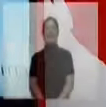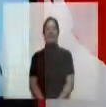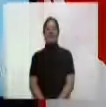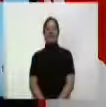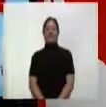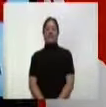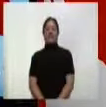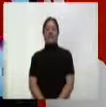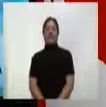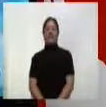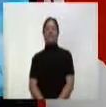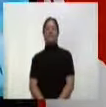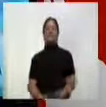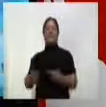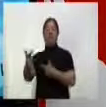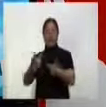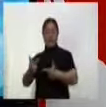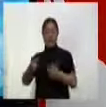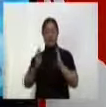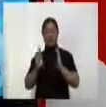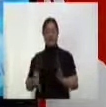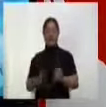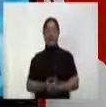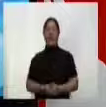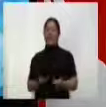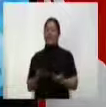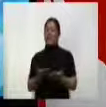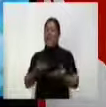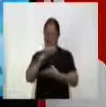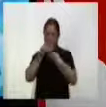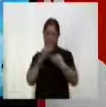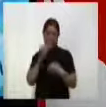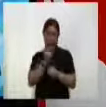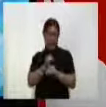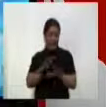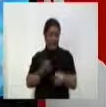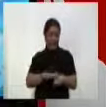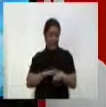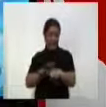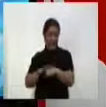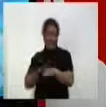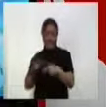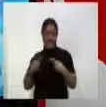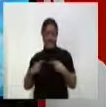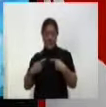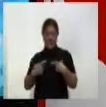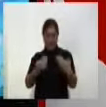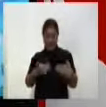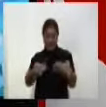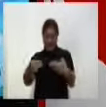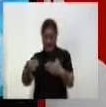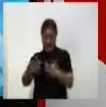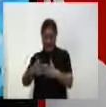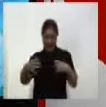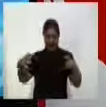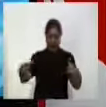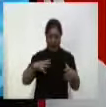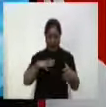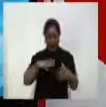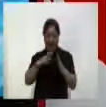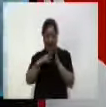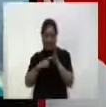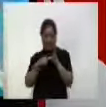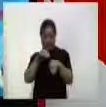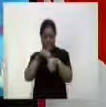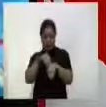Estamos de regreso en Ahora Noticias y en más información, comerciantes de mercados y tianguis en la entidad mantienen los protocolos sanitarios,